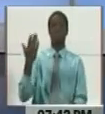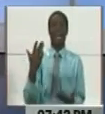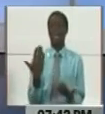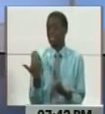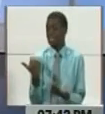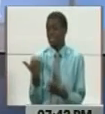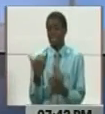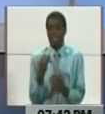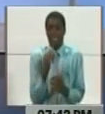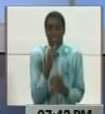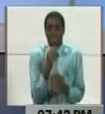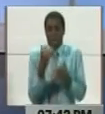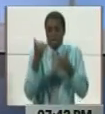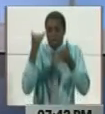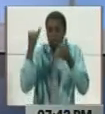hora